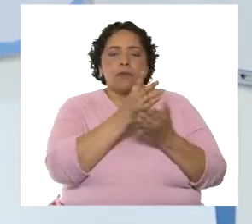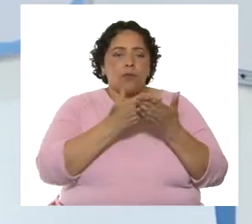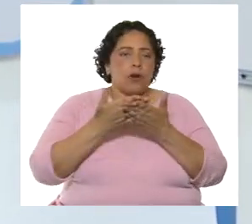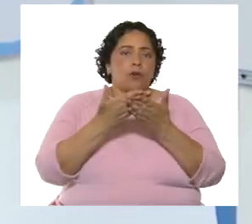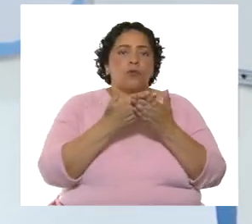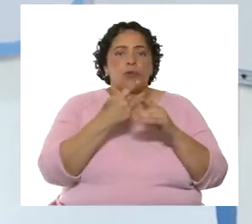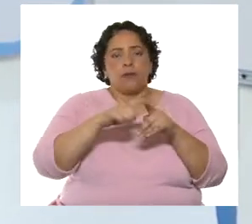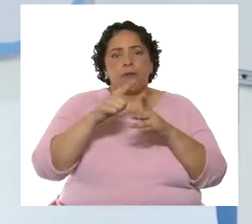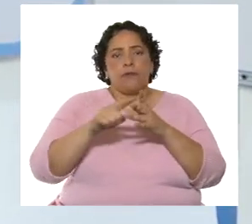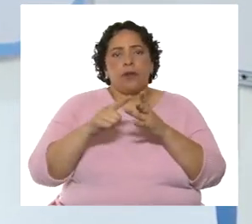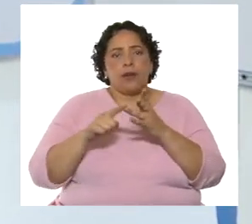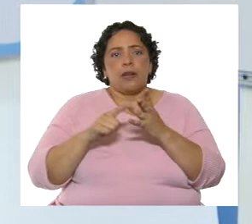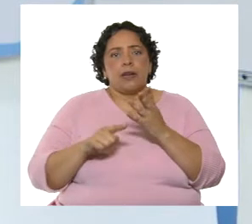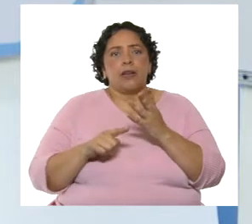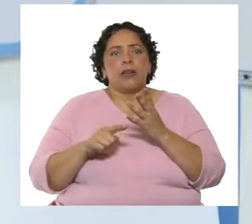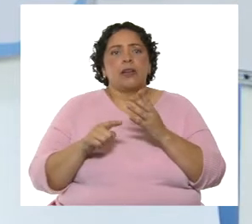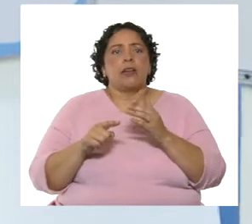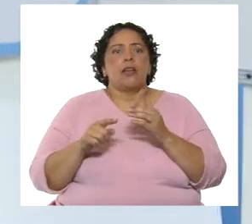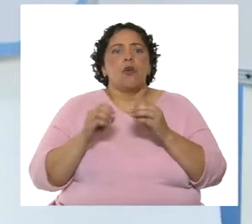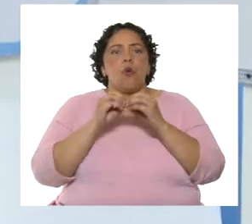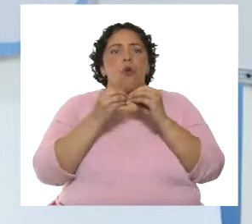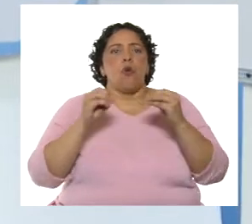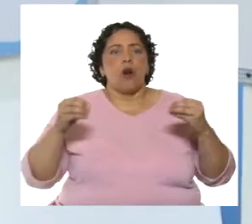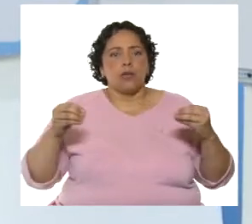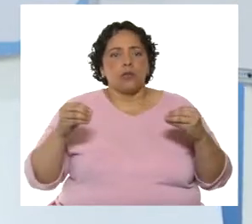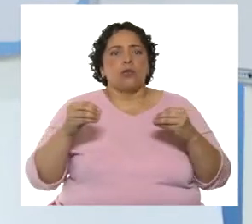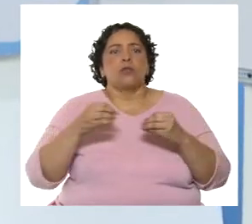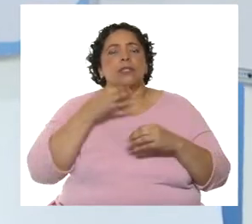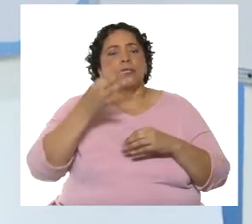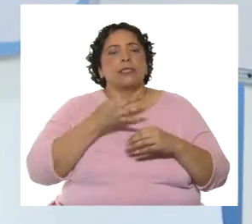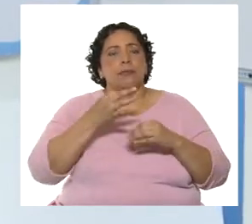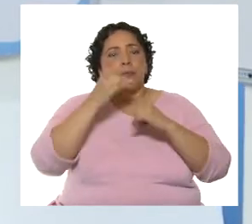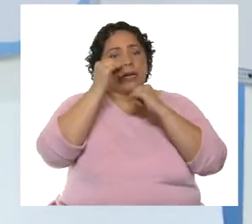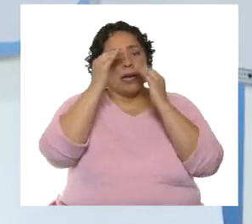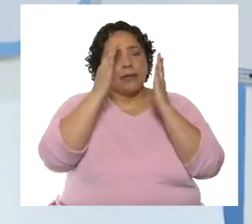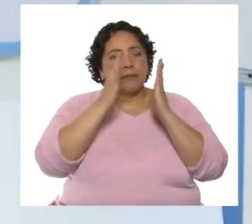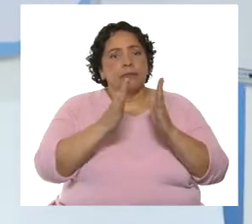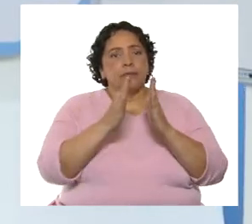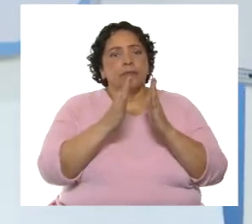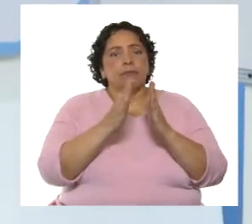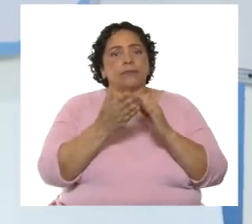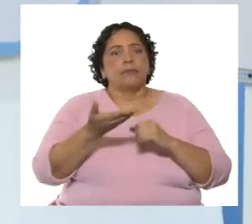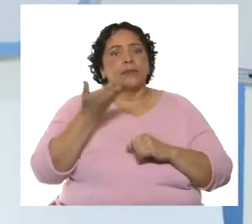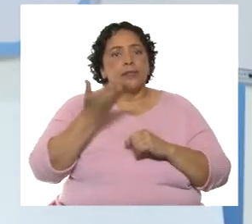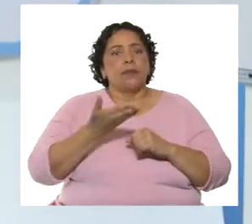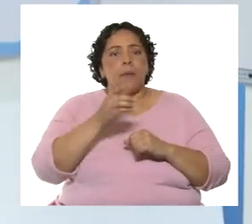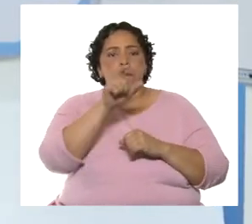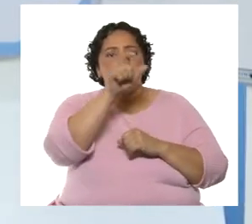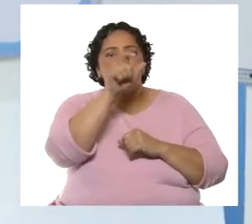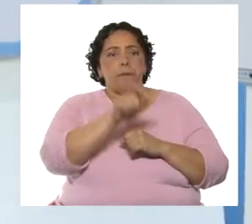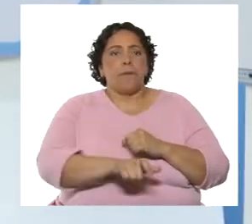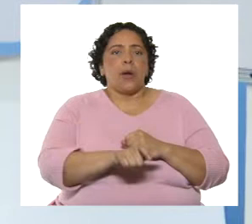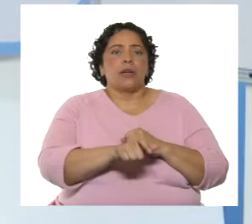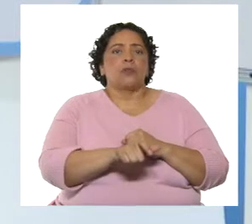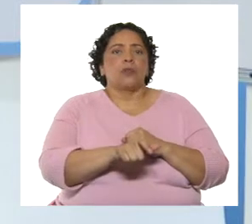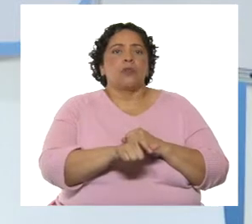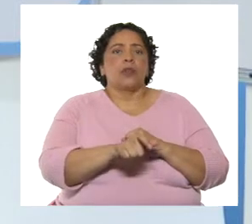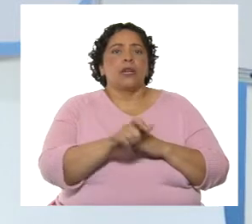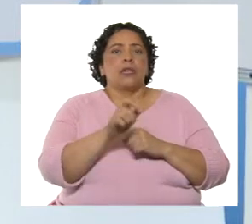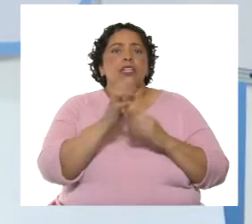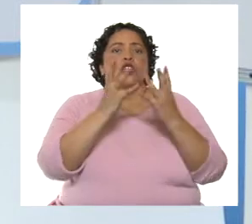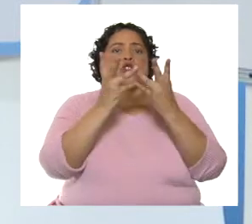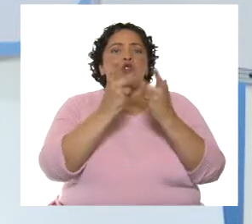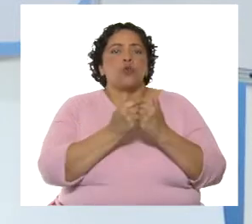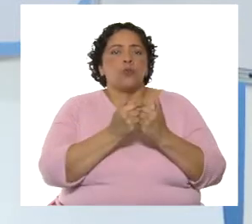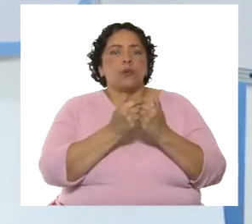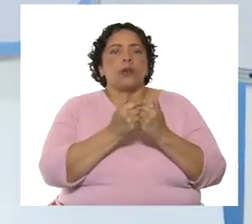¿verdad?, en diferentes oraciones, siempre tomando en cuenta la persona y el número,